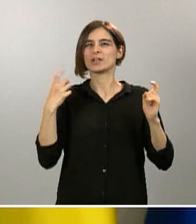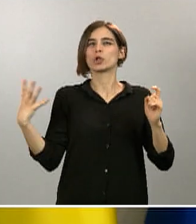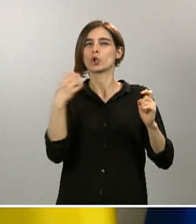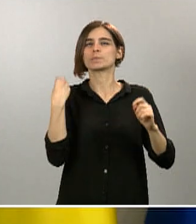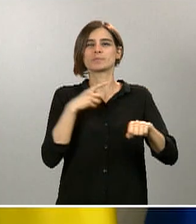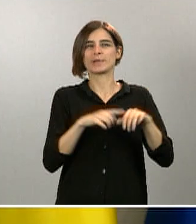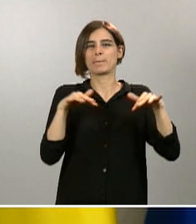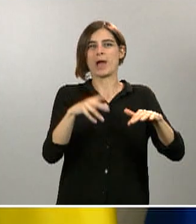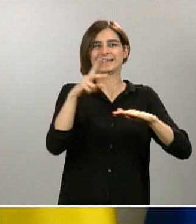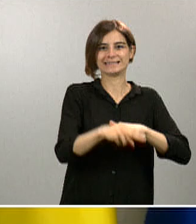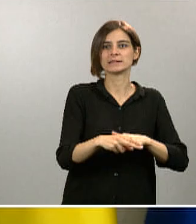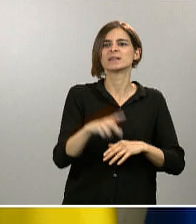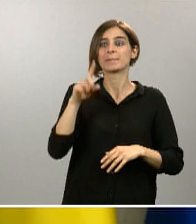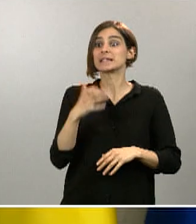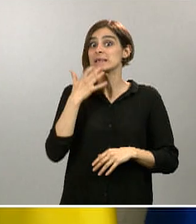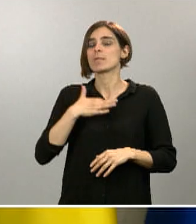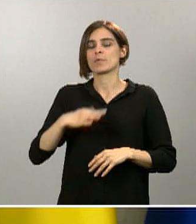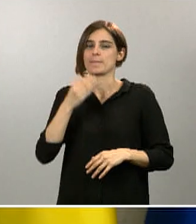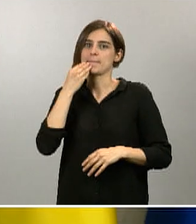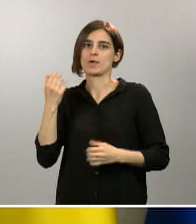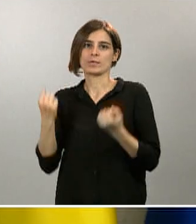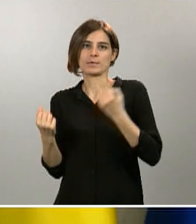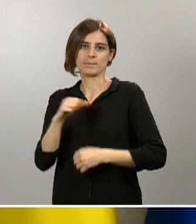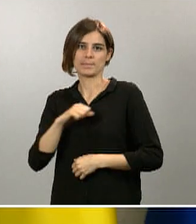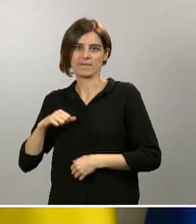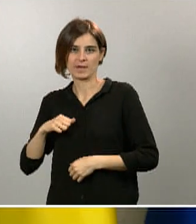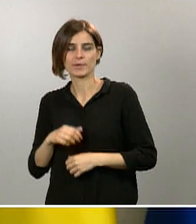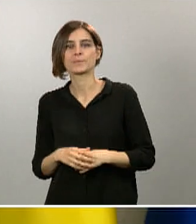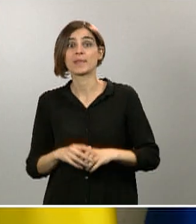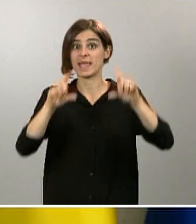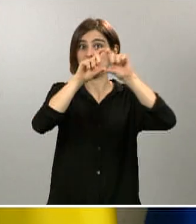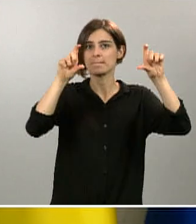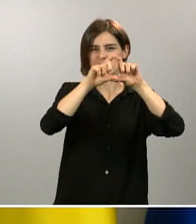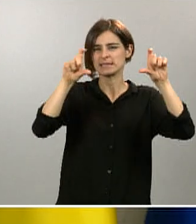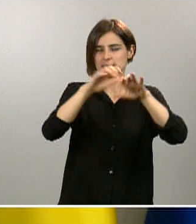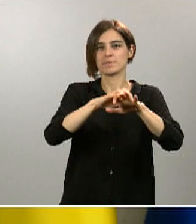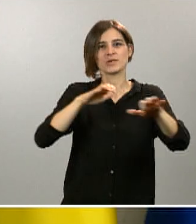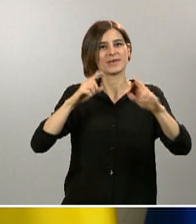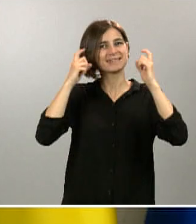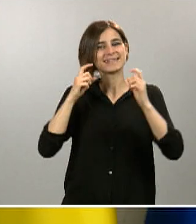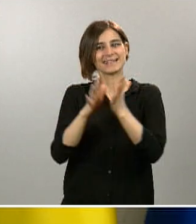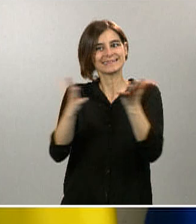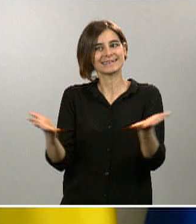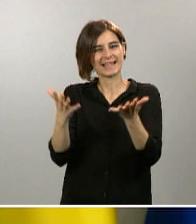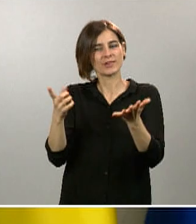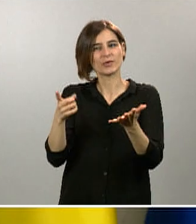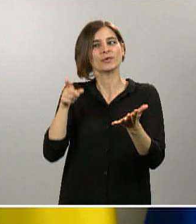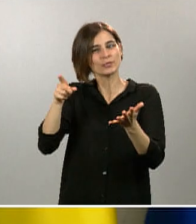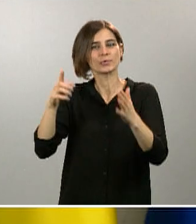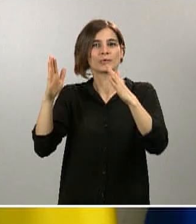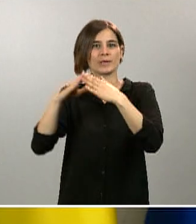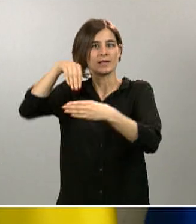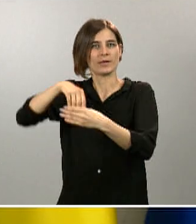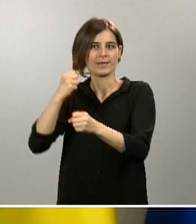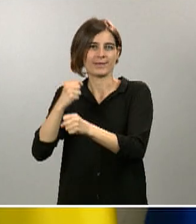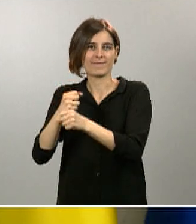ellas, y esperemos que las más posibles, están tratando de fomentar, desde luego, el teletrabajo, pero también la flexibilidad horaria. O sea